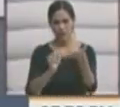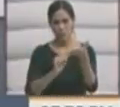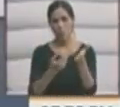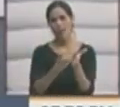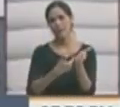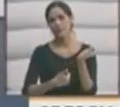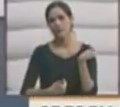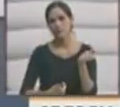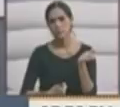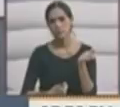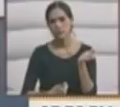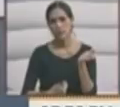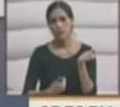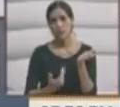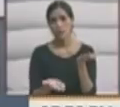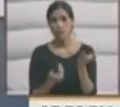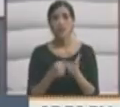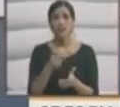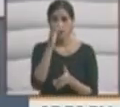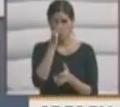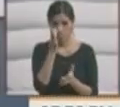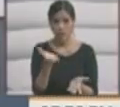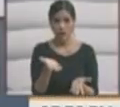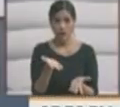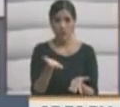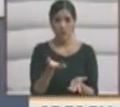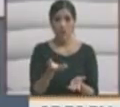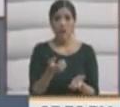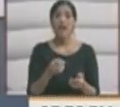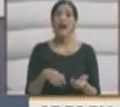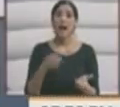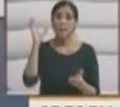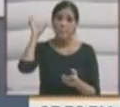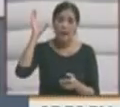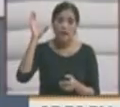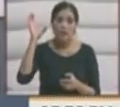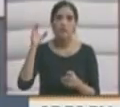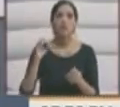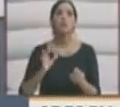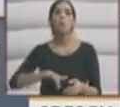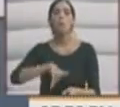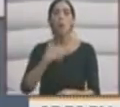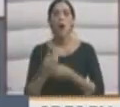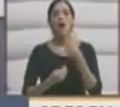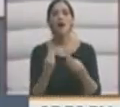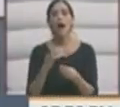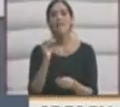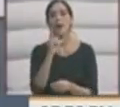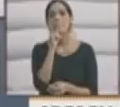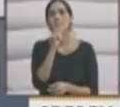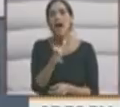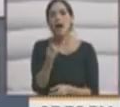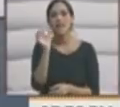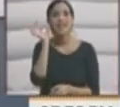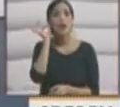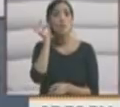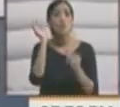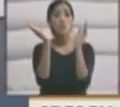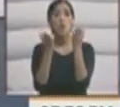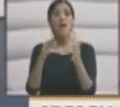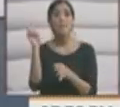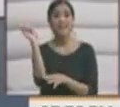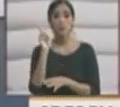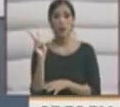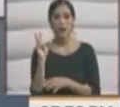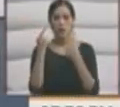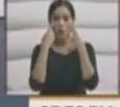con tal de malponer al país, son capaces incluso de hablar mal de la mujer venezolana. Lo vi en El